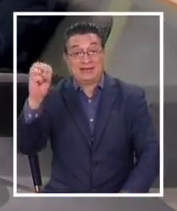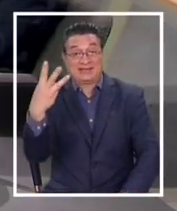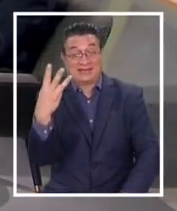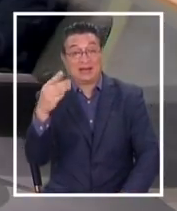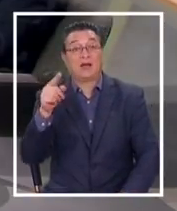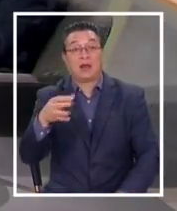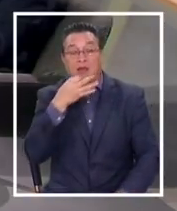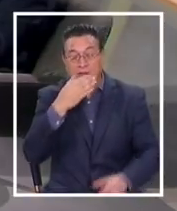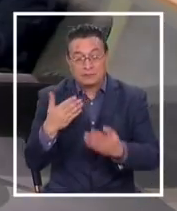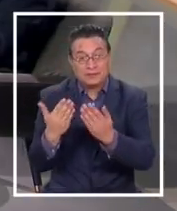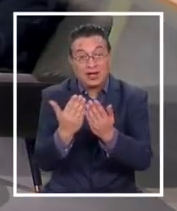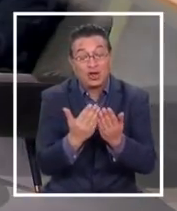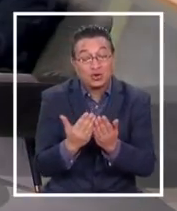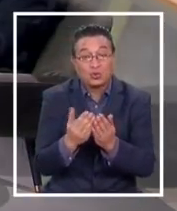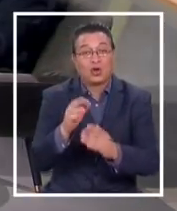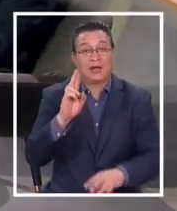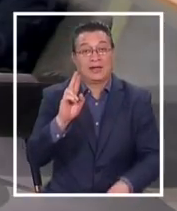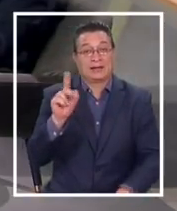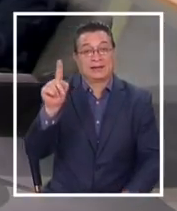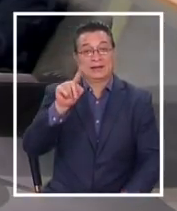se hizo sobre el registro social de hogares.